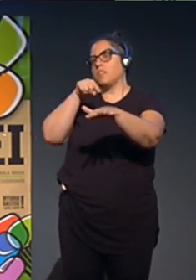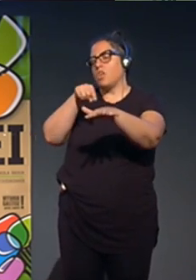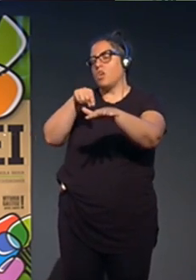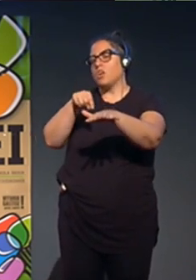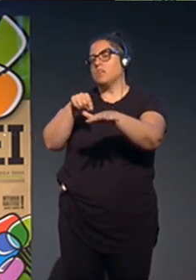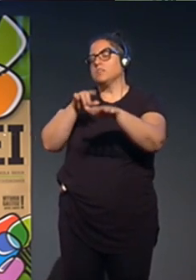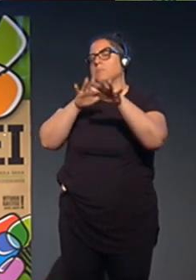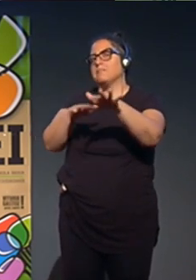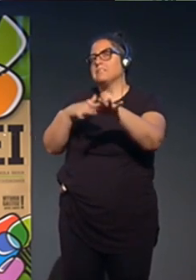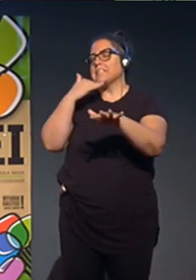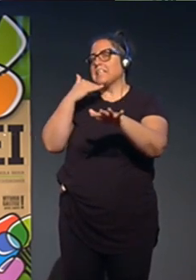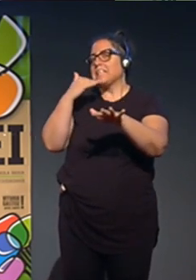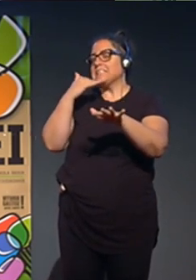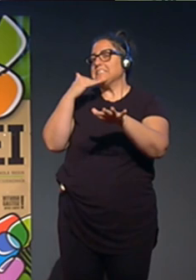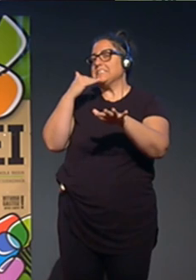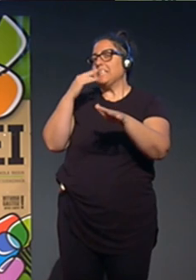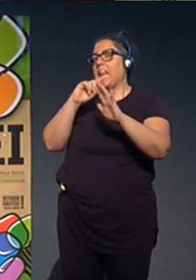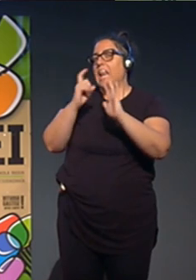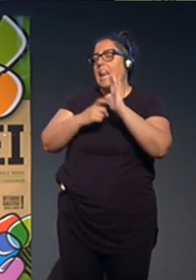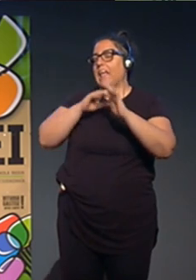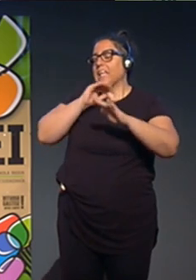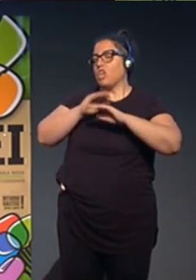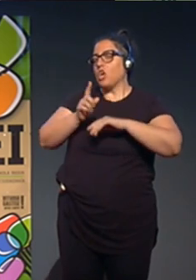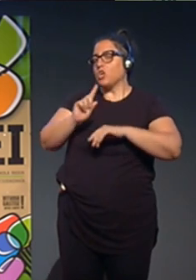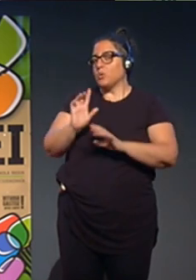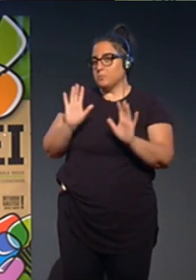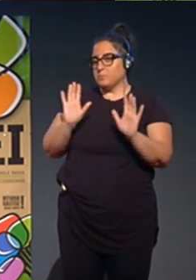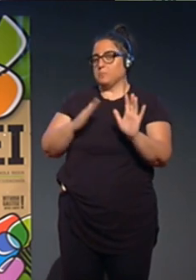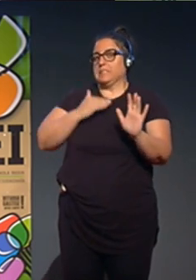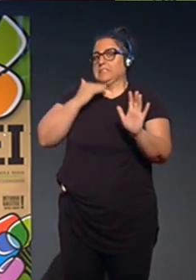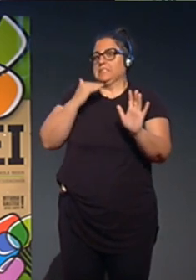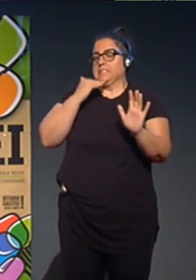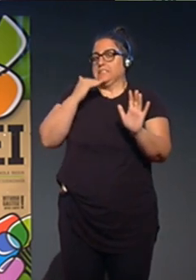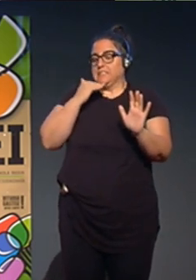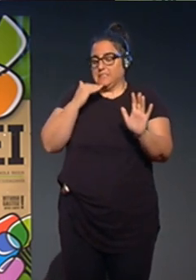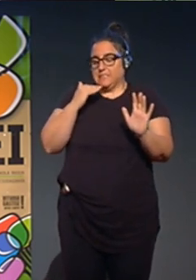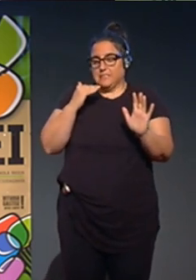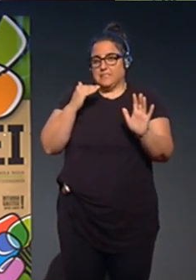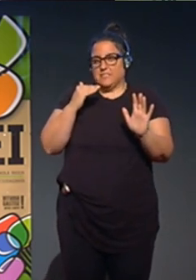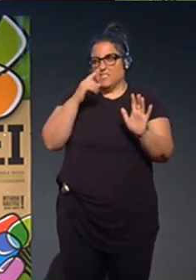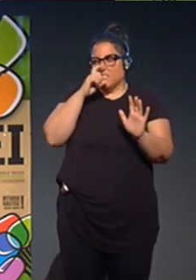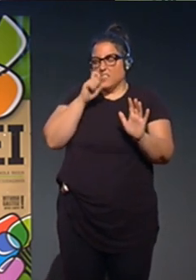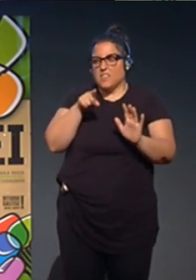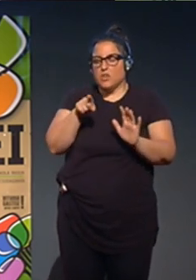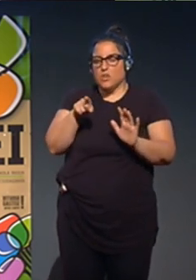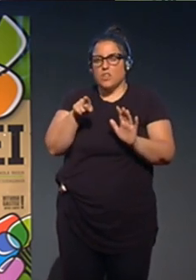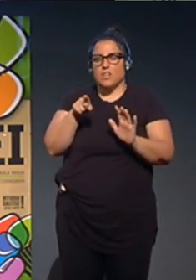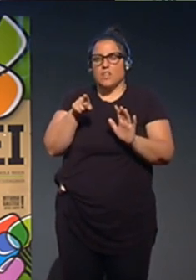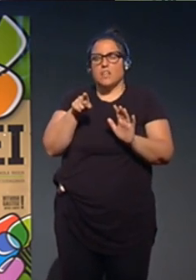en lo permisible y que algunos de ellos por ejemplo cuando recordáis lo de